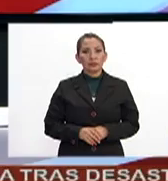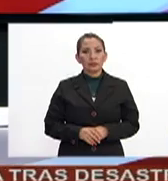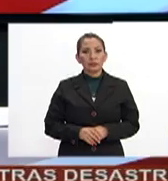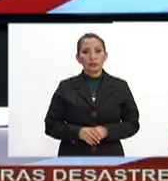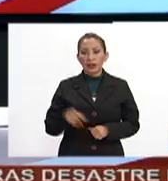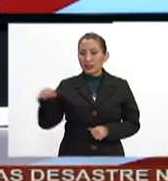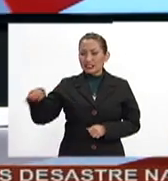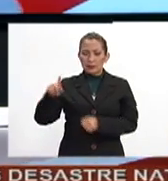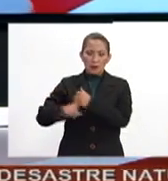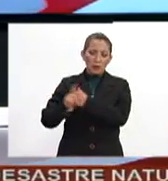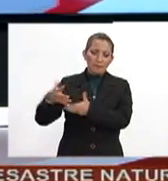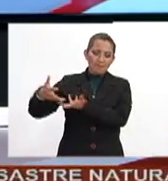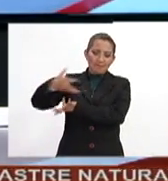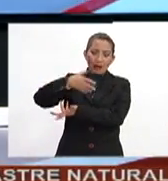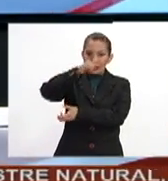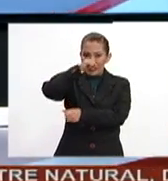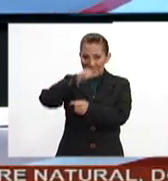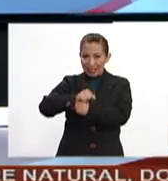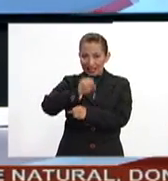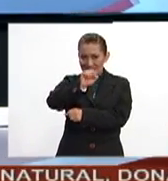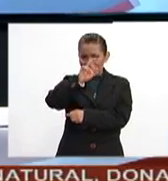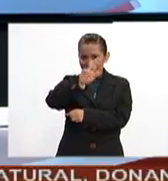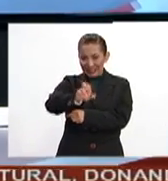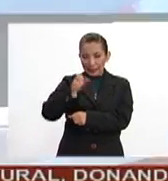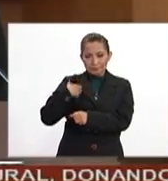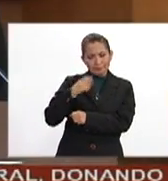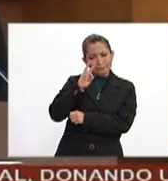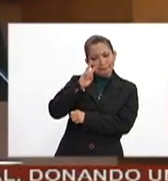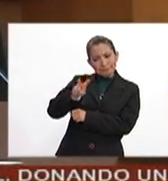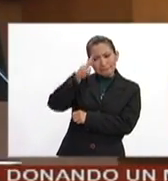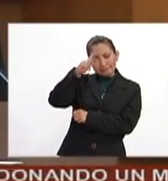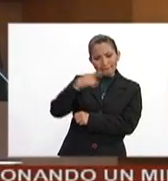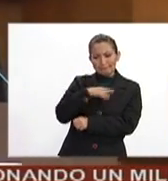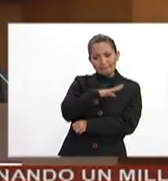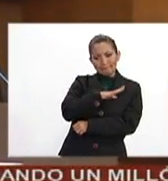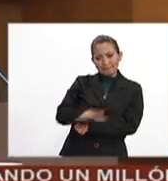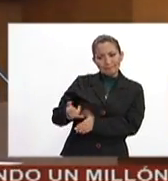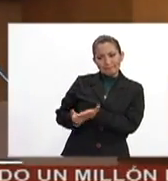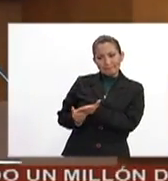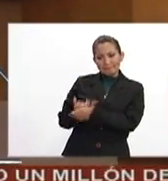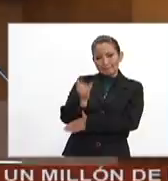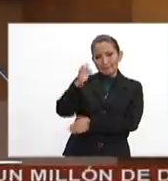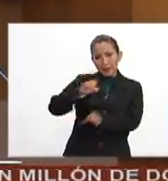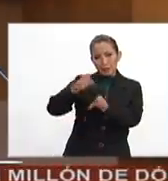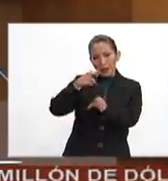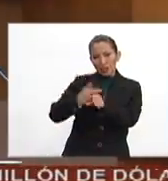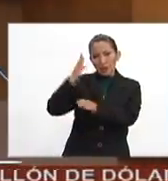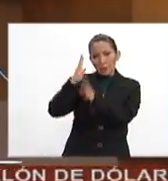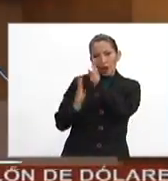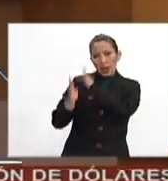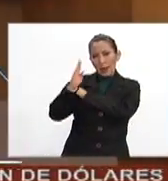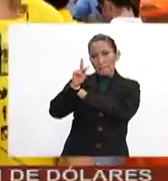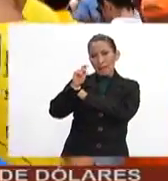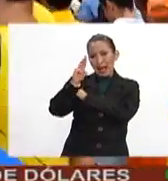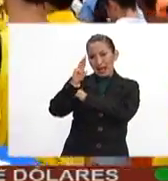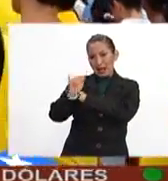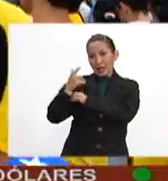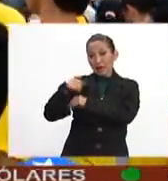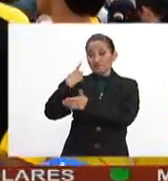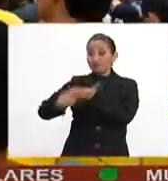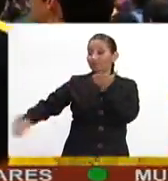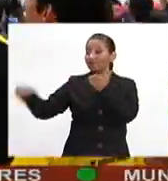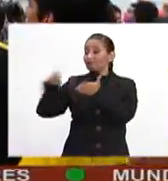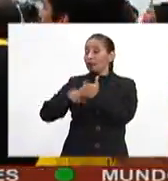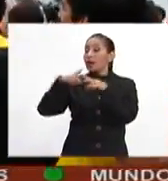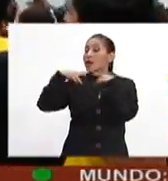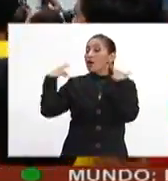Y en medio de este asunto, el secretario de Relaciones Exteriores, Luis Videgaray, manifestó su rechazo a la decisión del embajador de Bolivia, Diego Pari, de